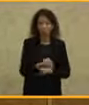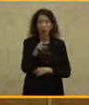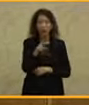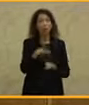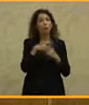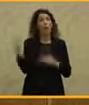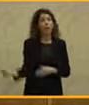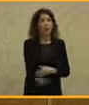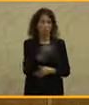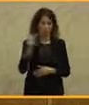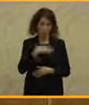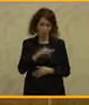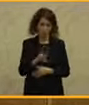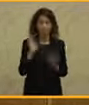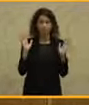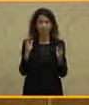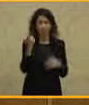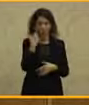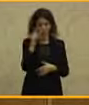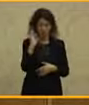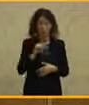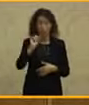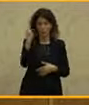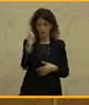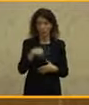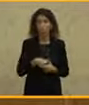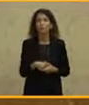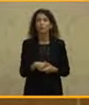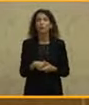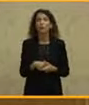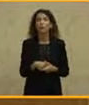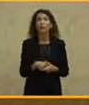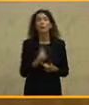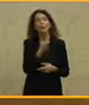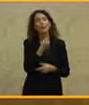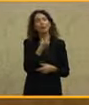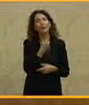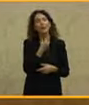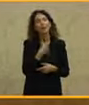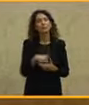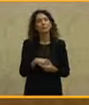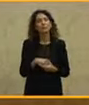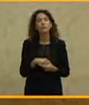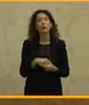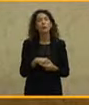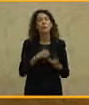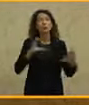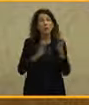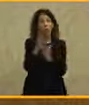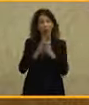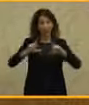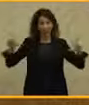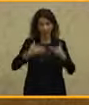vaya mejor. Mirad, en primer lugar, me gustaría que los medios de